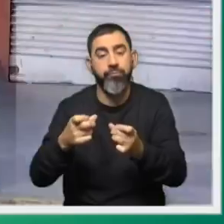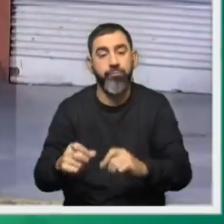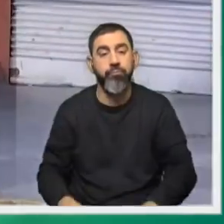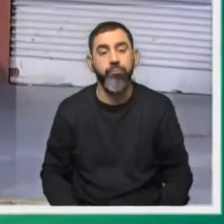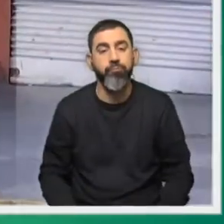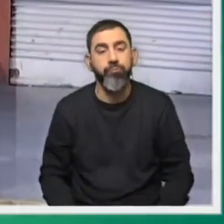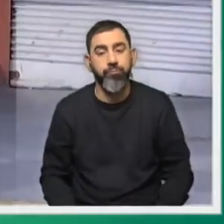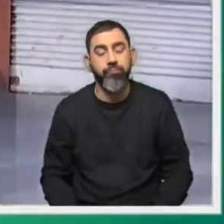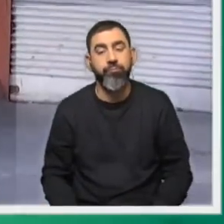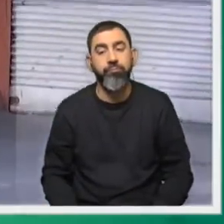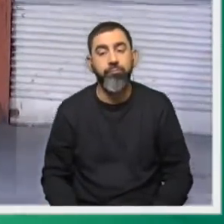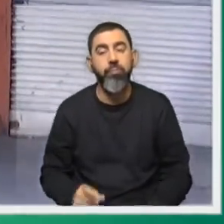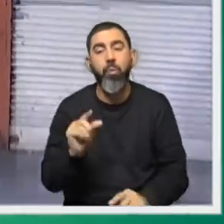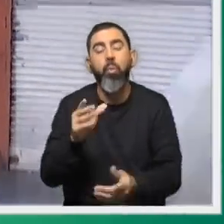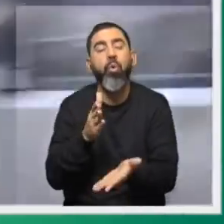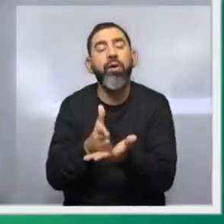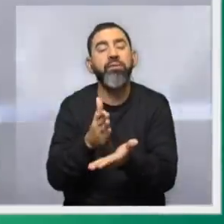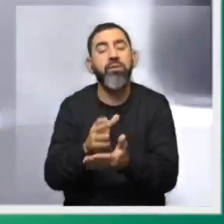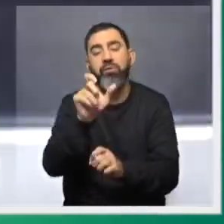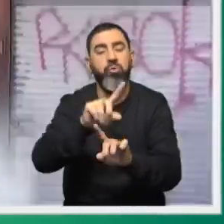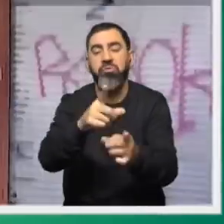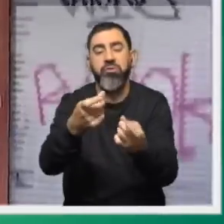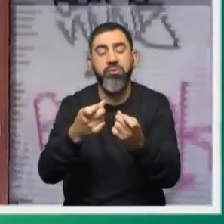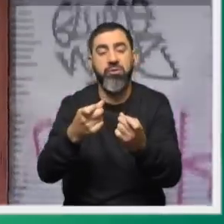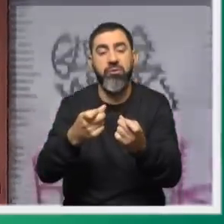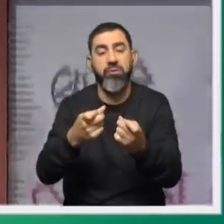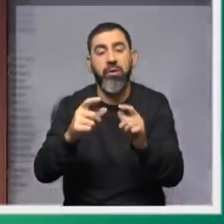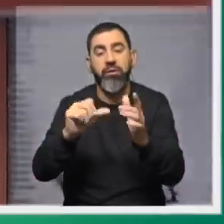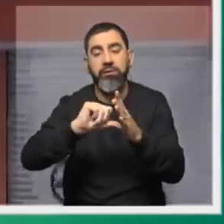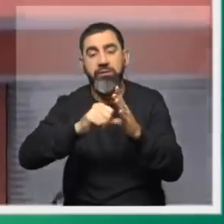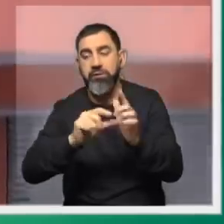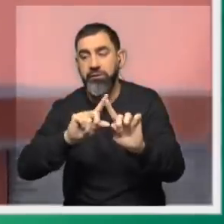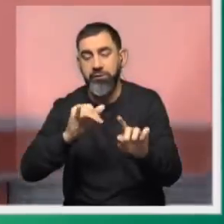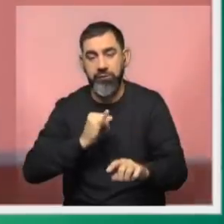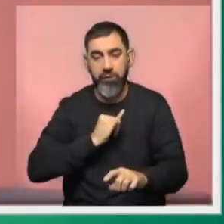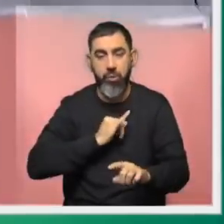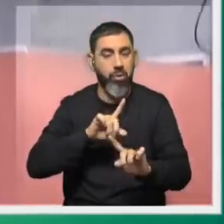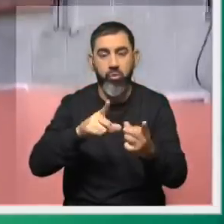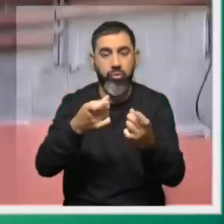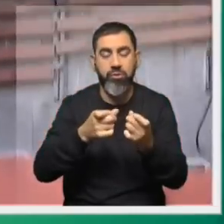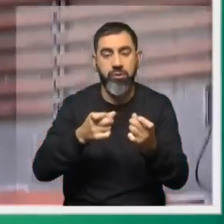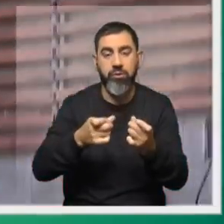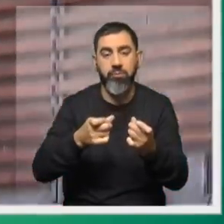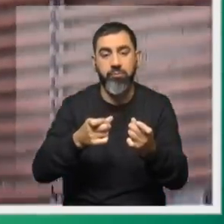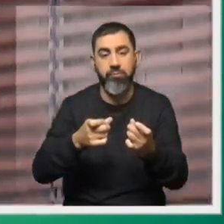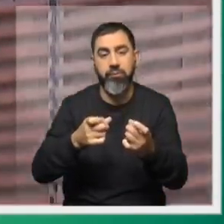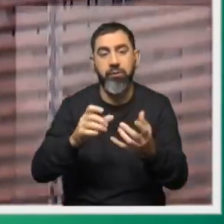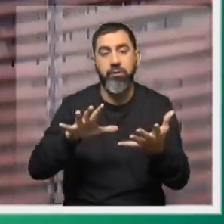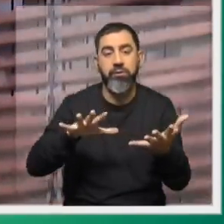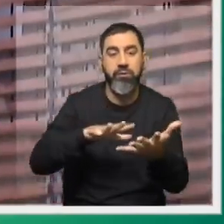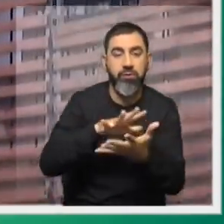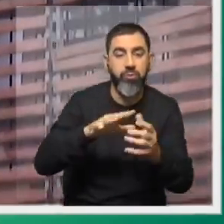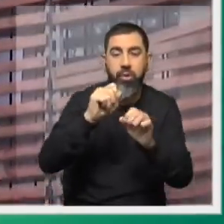exigencia cuando hablamos de bajo exigencia quiere decir que la persona necesita no necesita una cédula de identidad no necesita estar en condiciones este